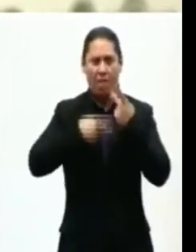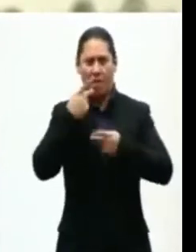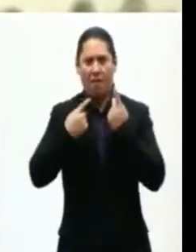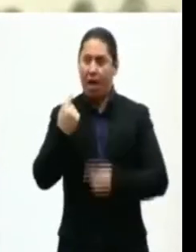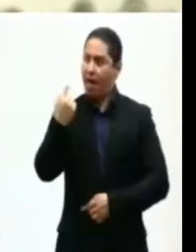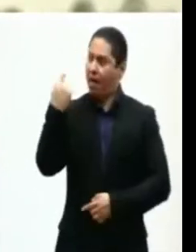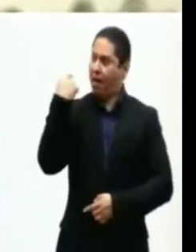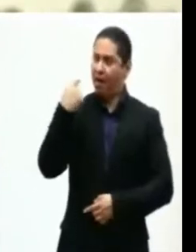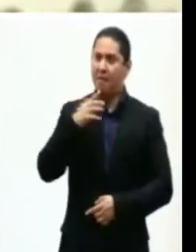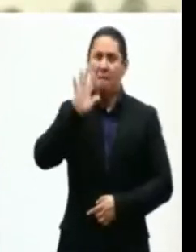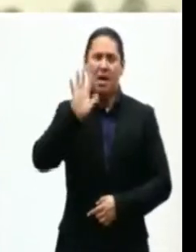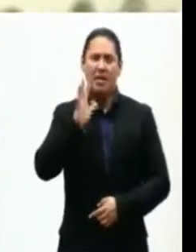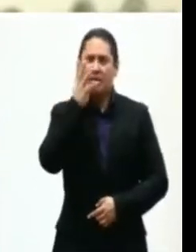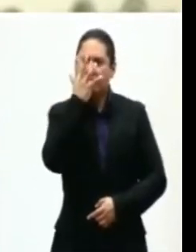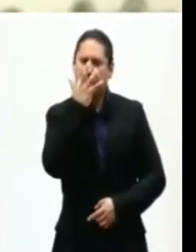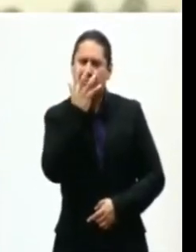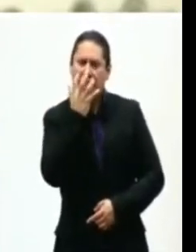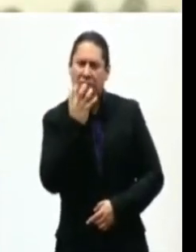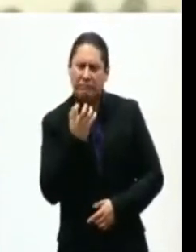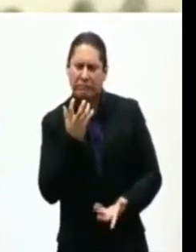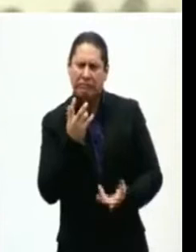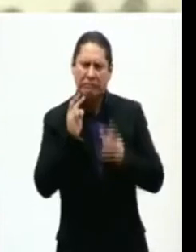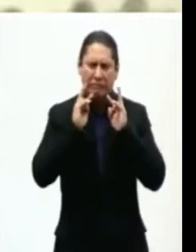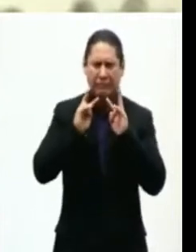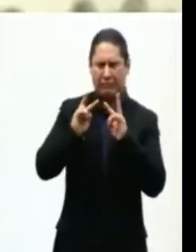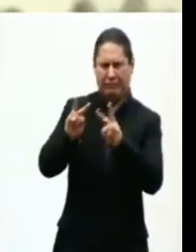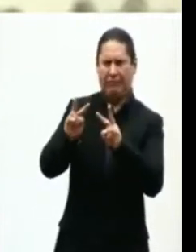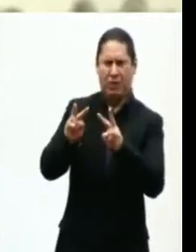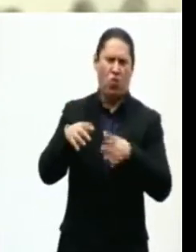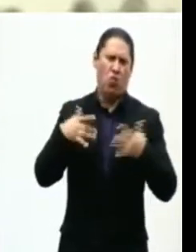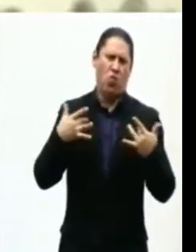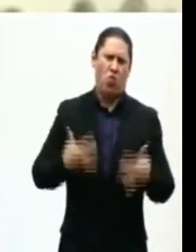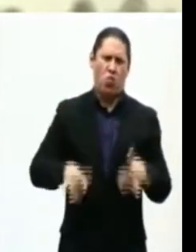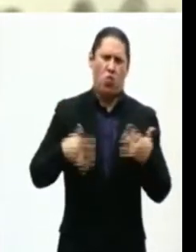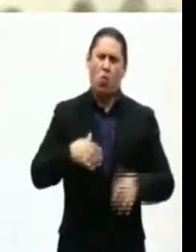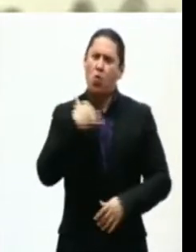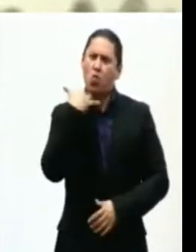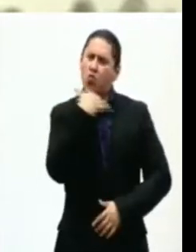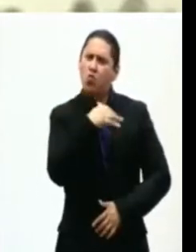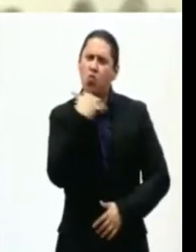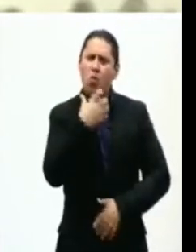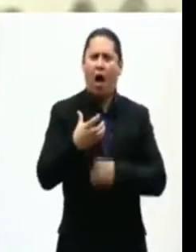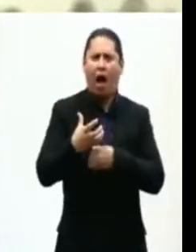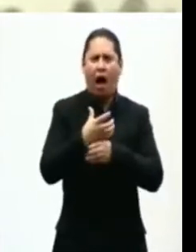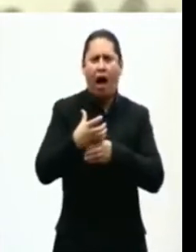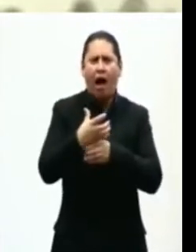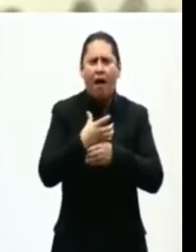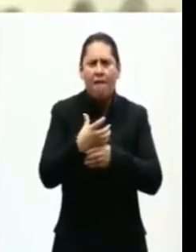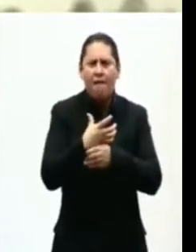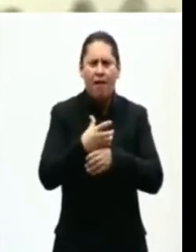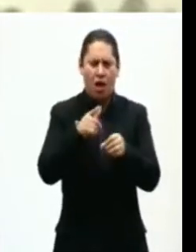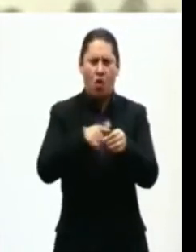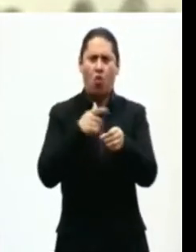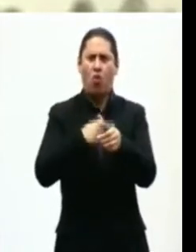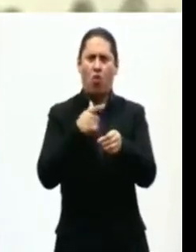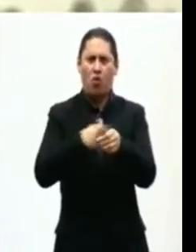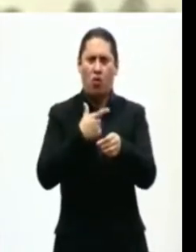la triste visión que nos da los lagos de Montebello en el cambio de su